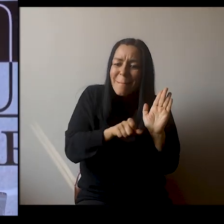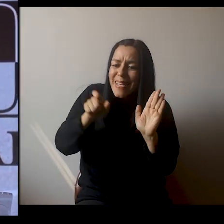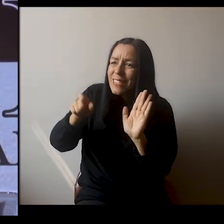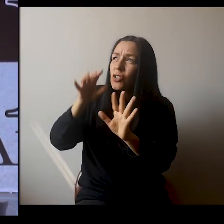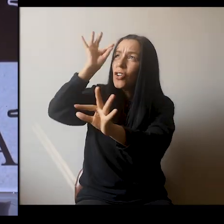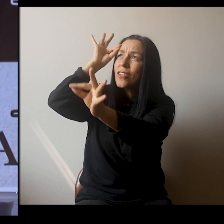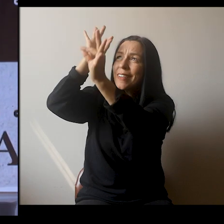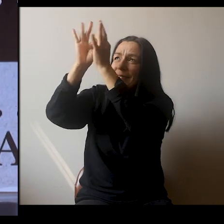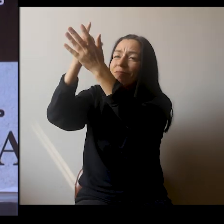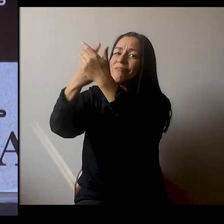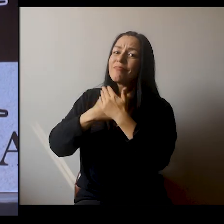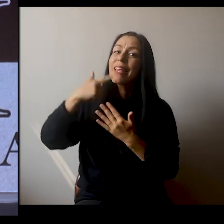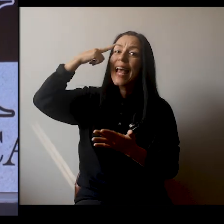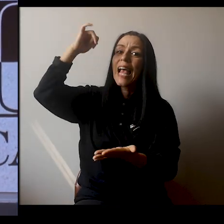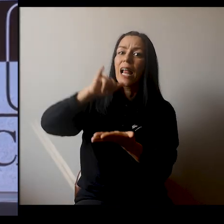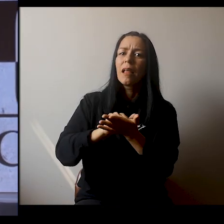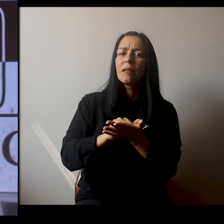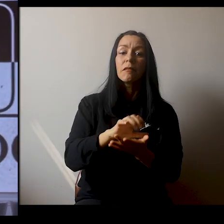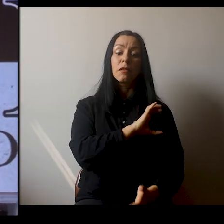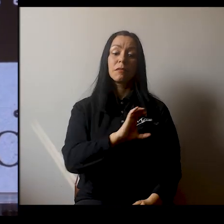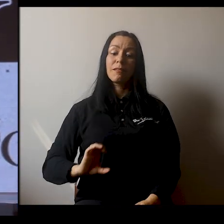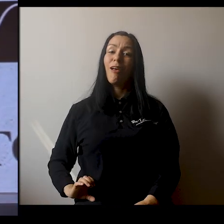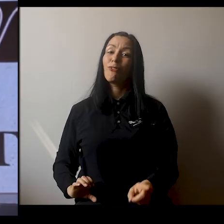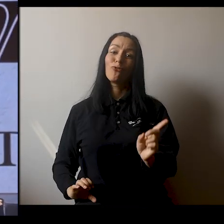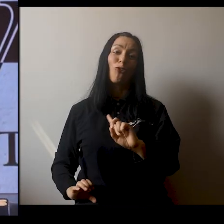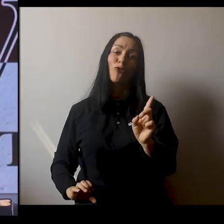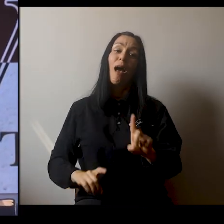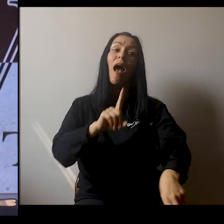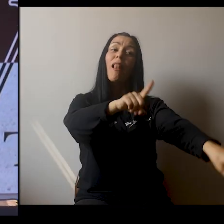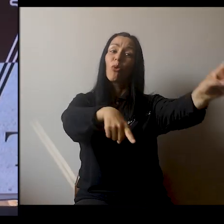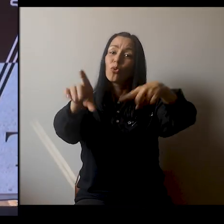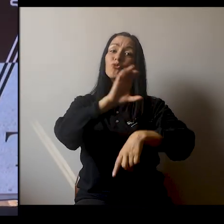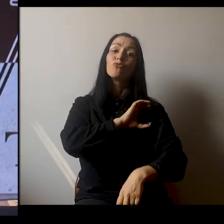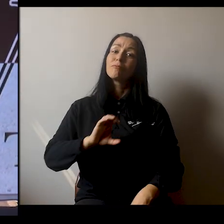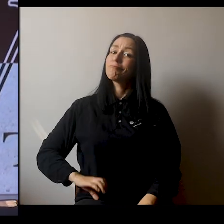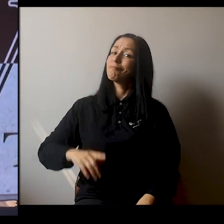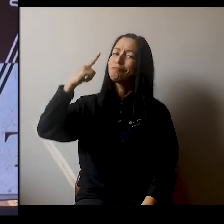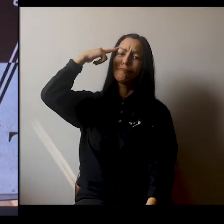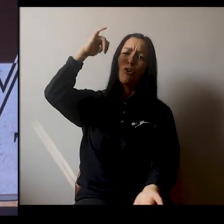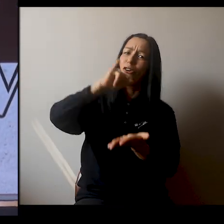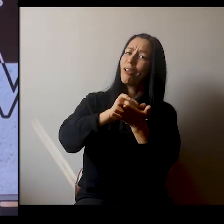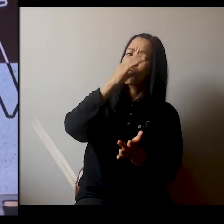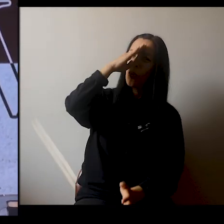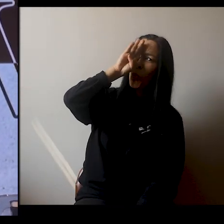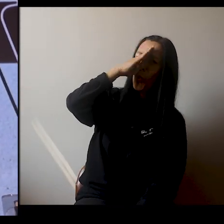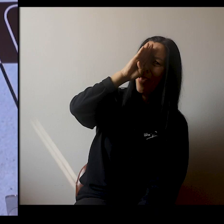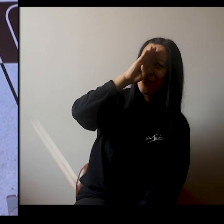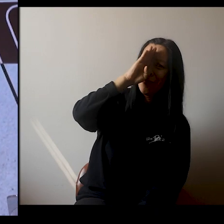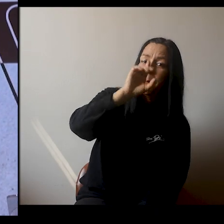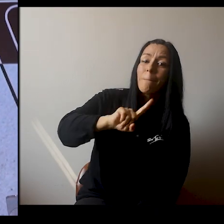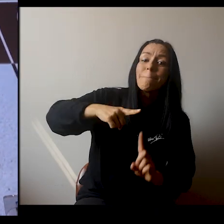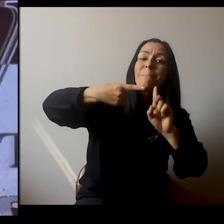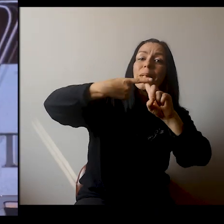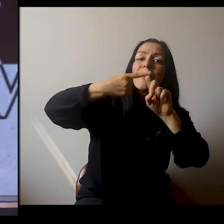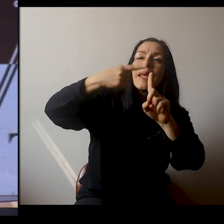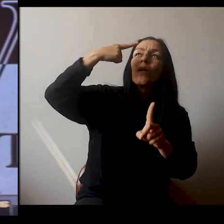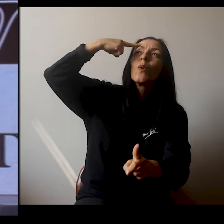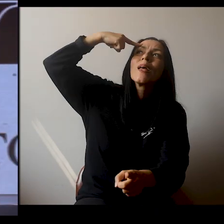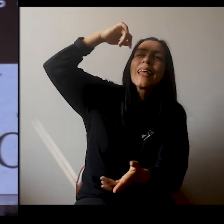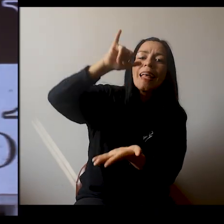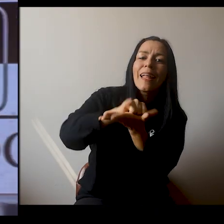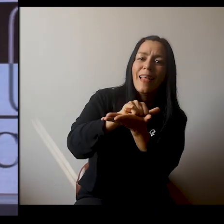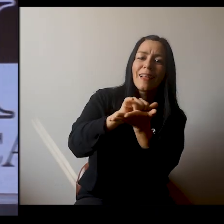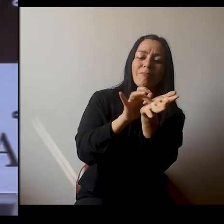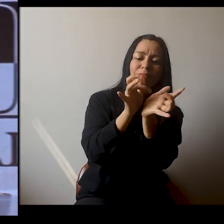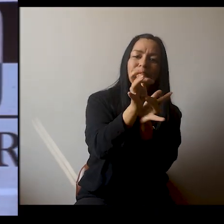a los que creen. No dice ahí a los cristianos, porque hoy hay muchos cristianos que no creen. Lo